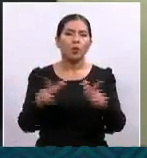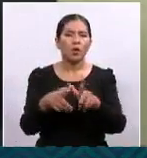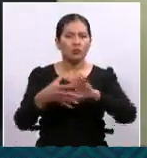Zemi González y nuestro hermano presidente Luis Ace Catacora en la histórica localidad de